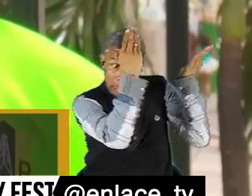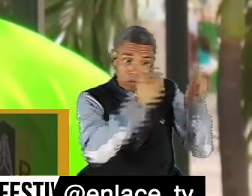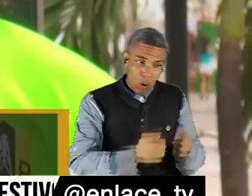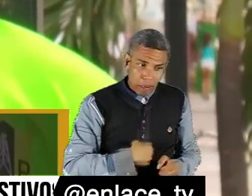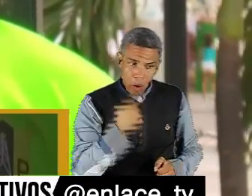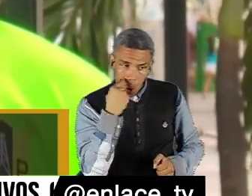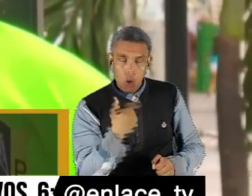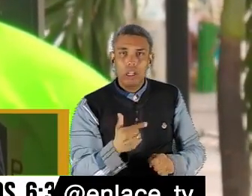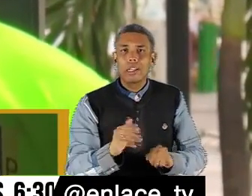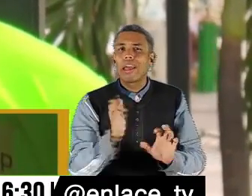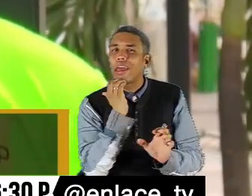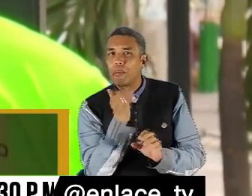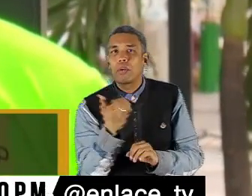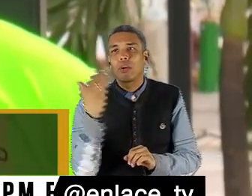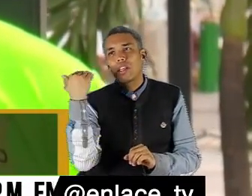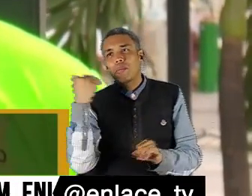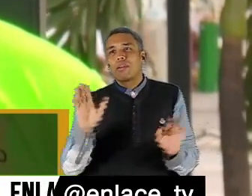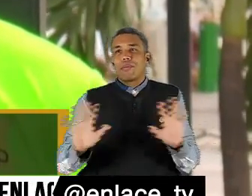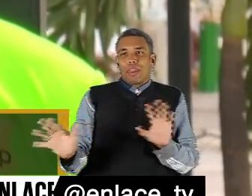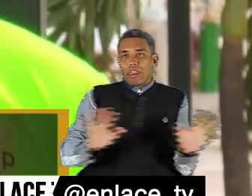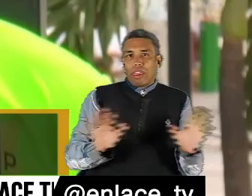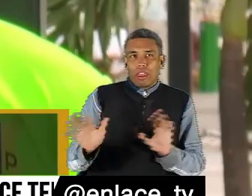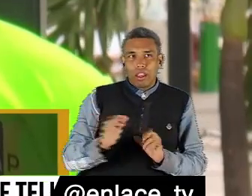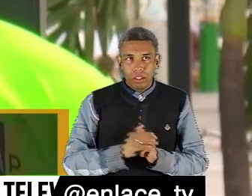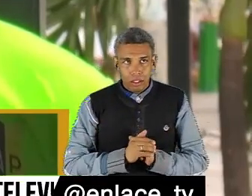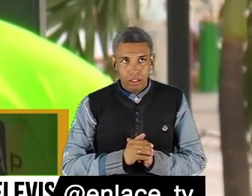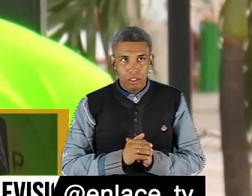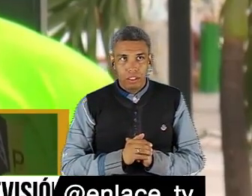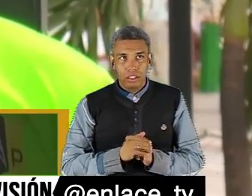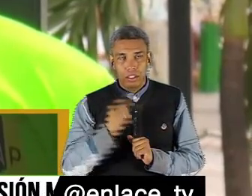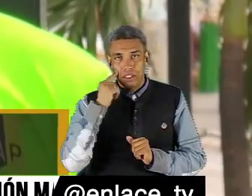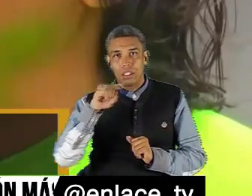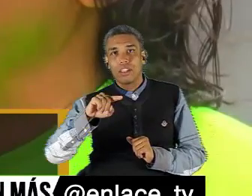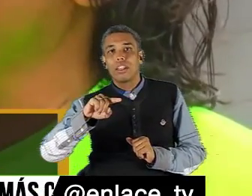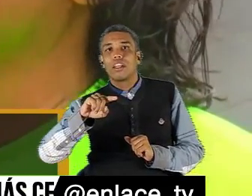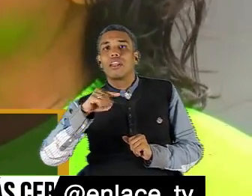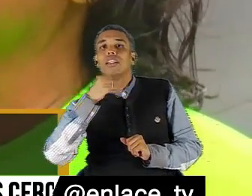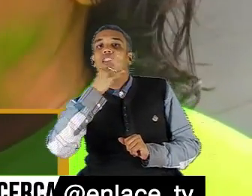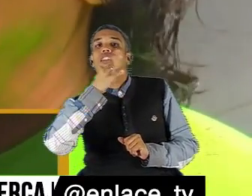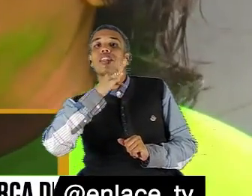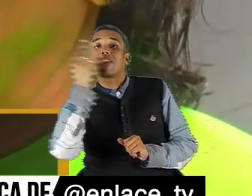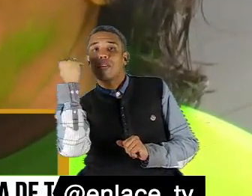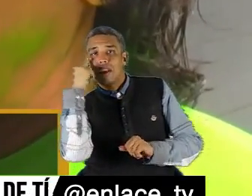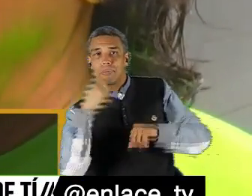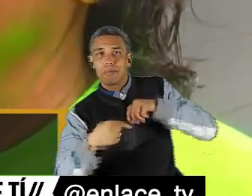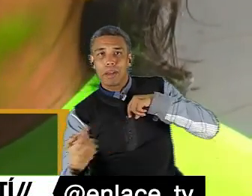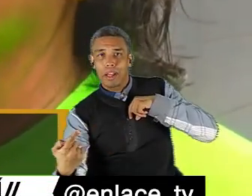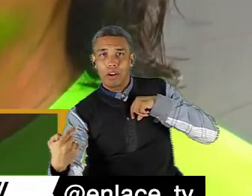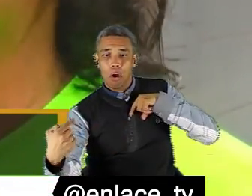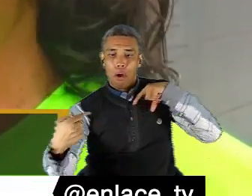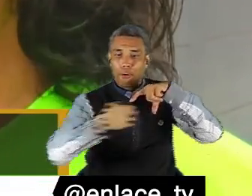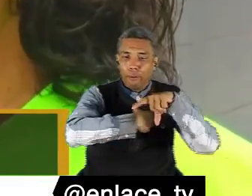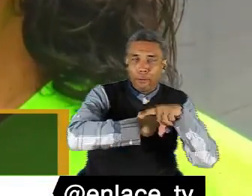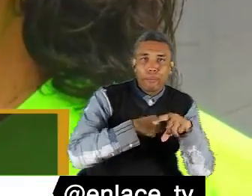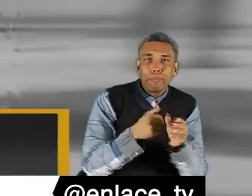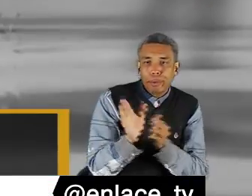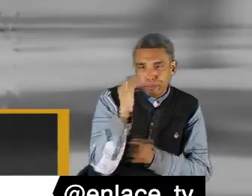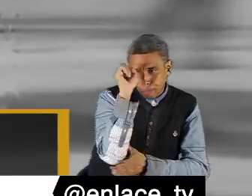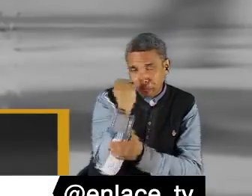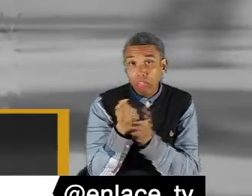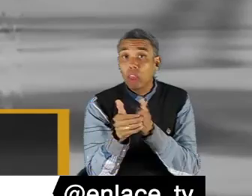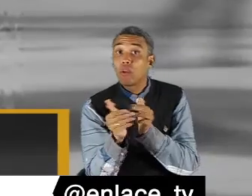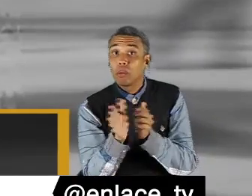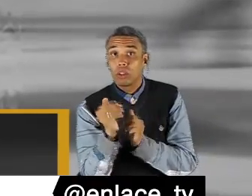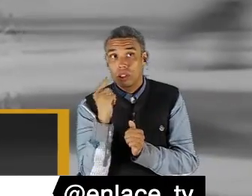hicieron un gol de túnel jugando Copa Libertadores. Santa Fe en Brasil de túnel. Y aquí estoy todavía. En su mente está una de sus mejores atrapadas. Fue al